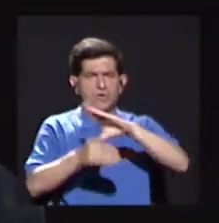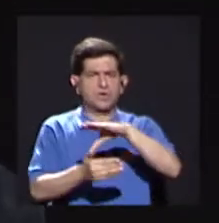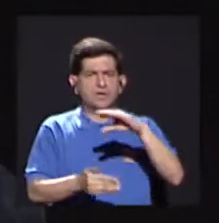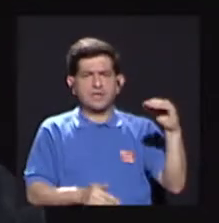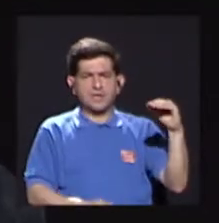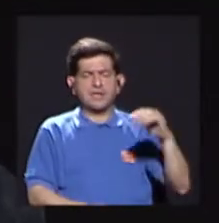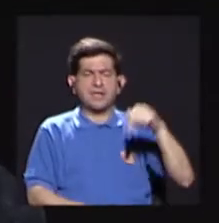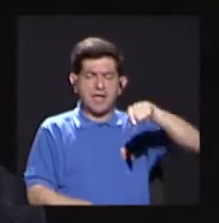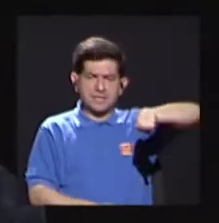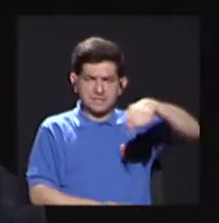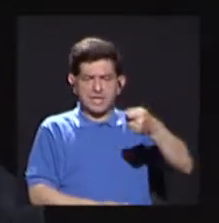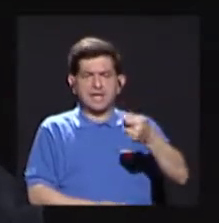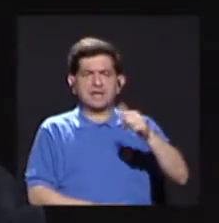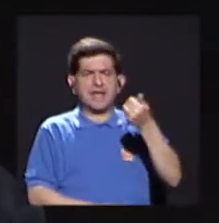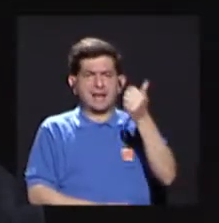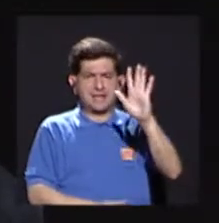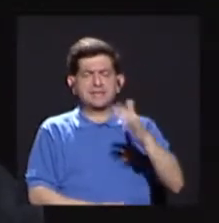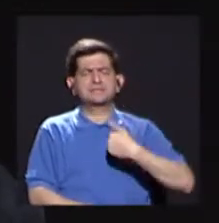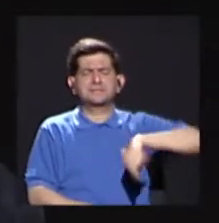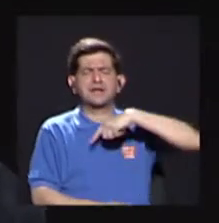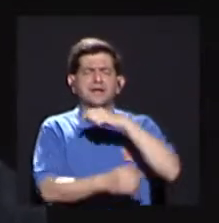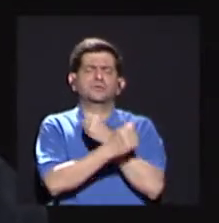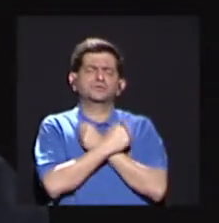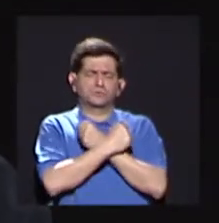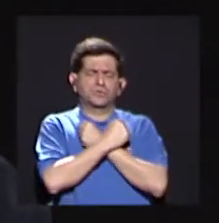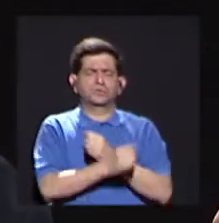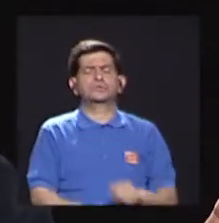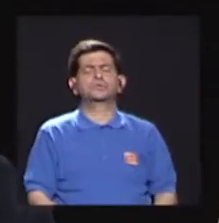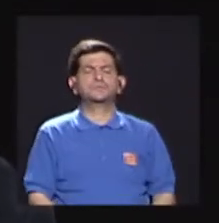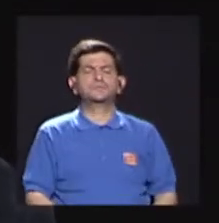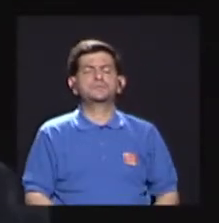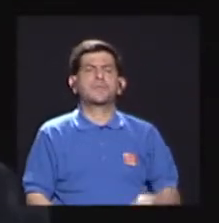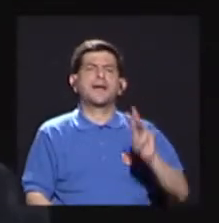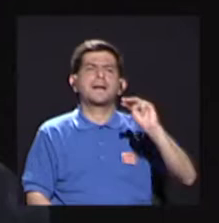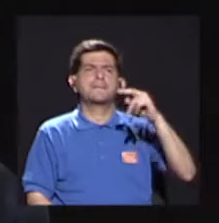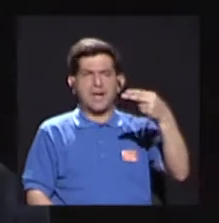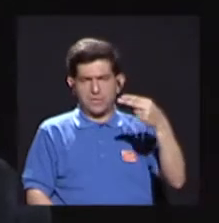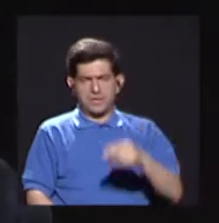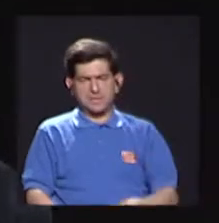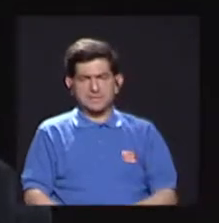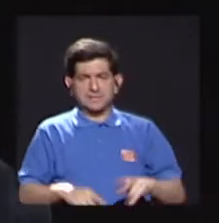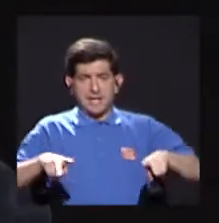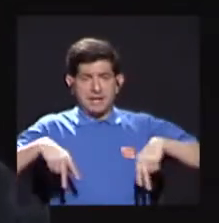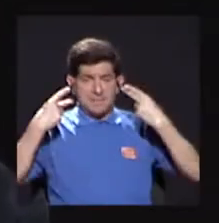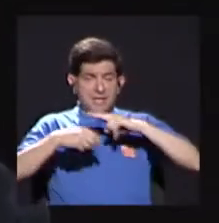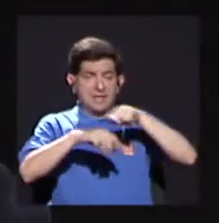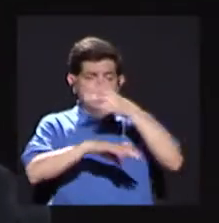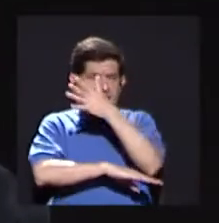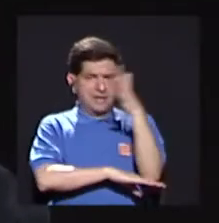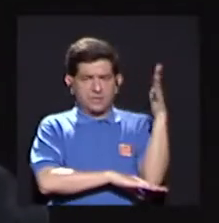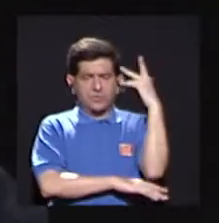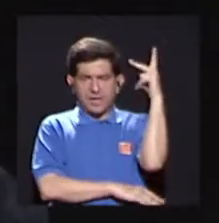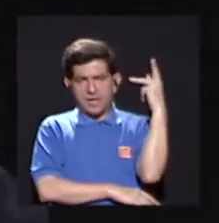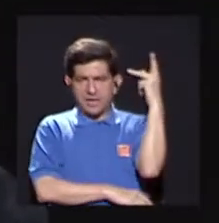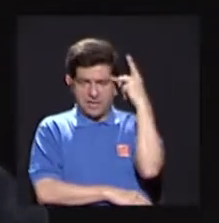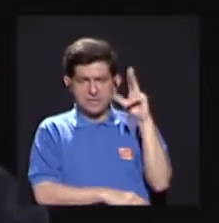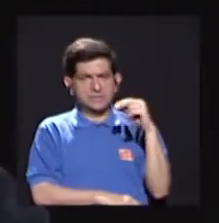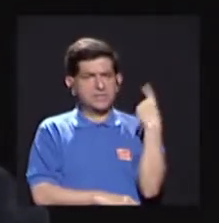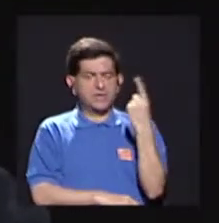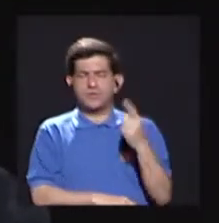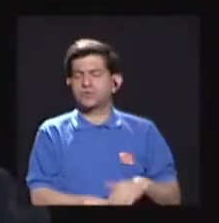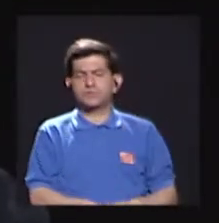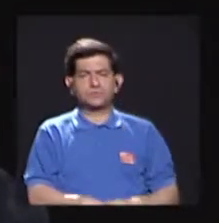este canal 15 que tanto queremos mauricio mire en la vida en la naturaleza y en la política no sólo hay